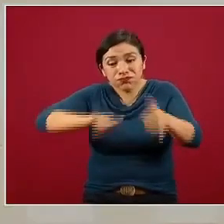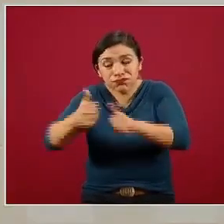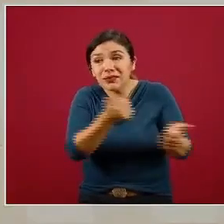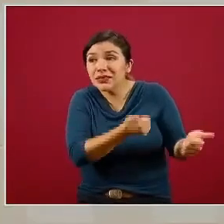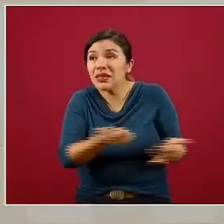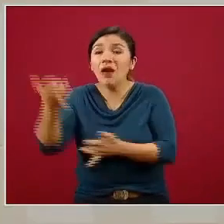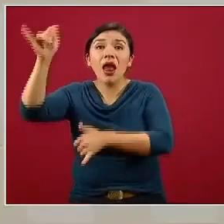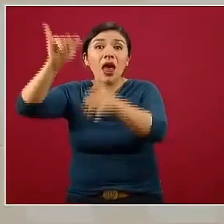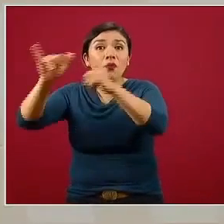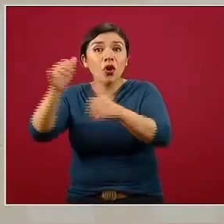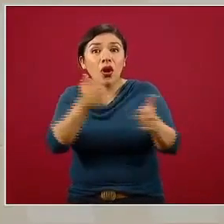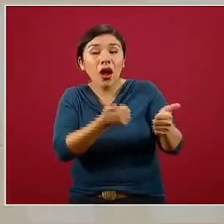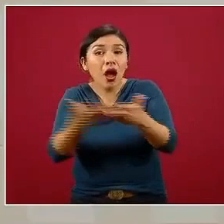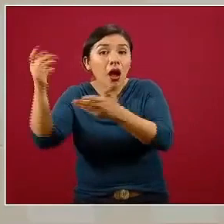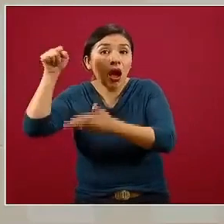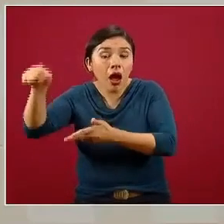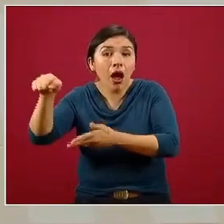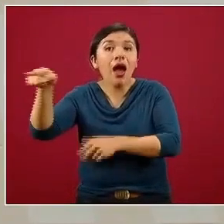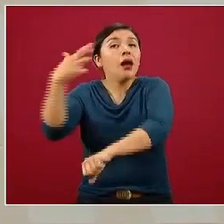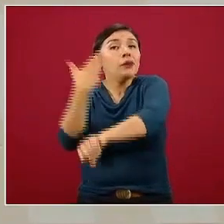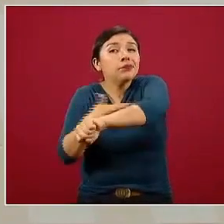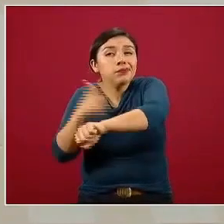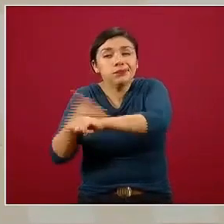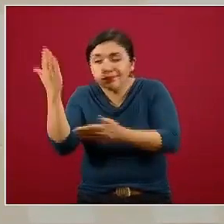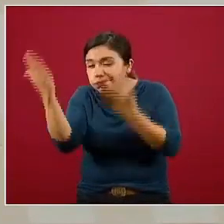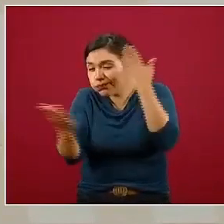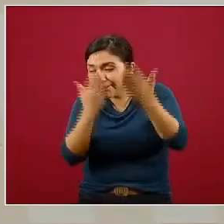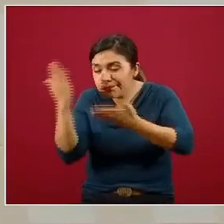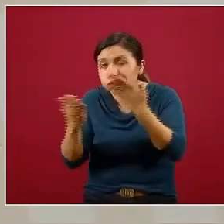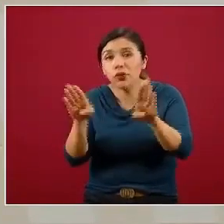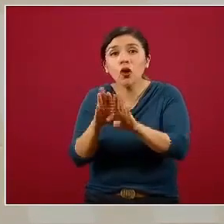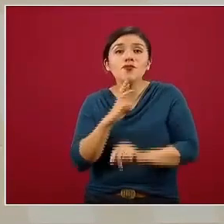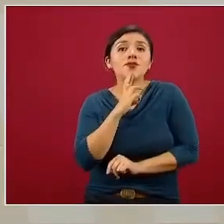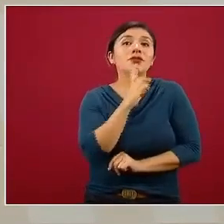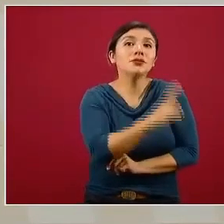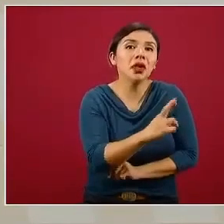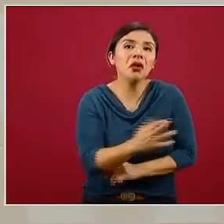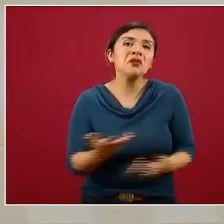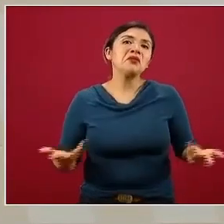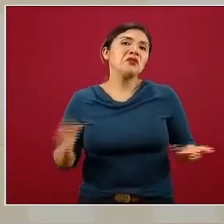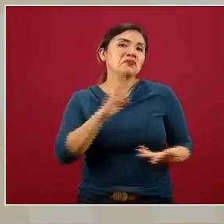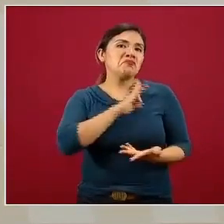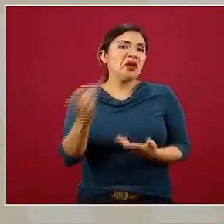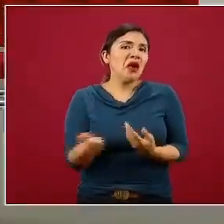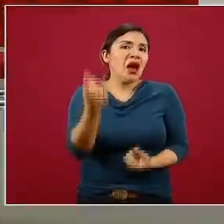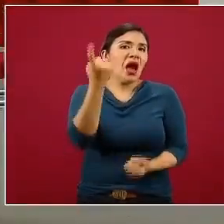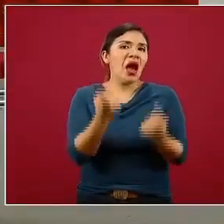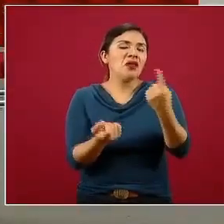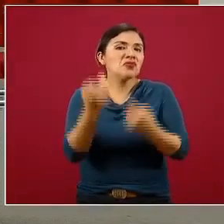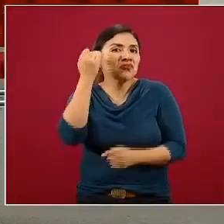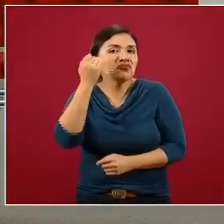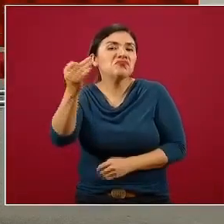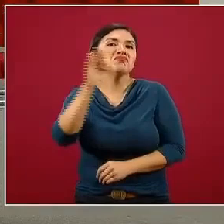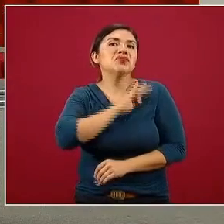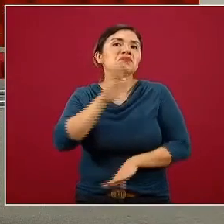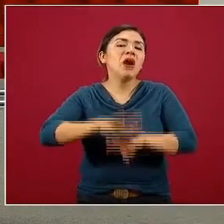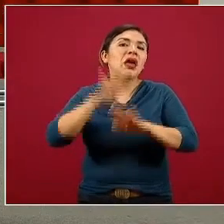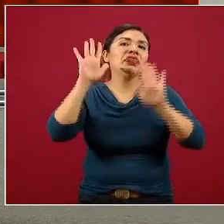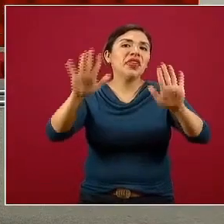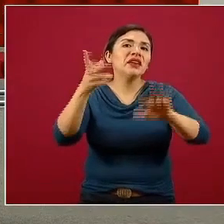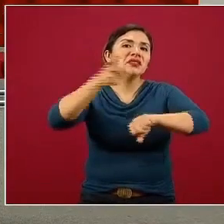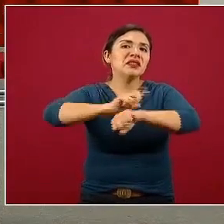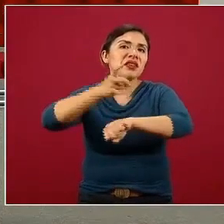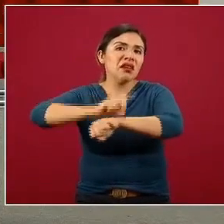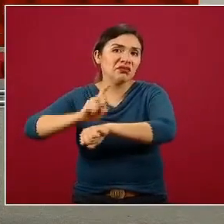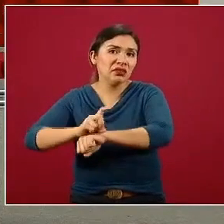laboratorio y el procesamiento y la emisión del resultado, pues podemos en algunos casos llegar a esos 10 días y